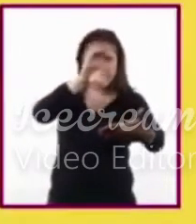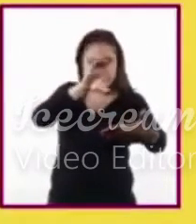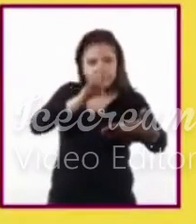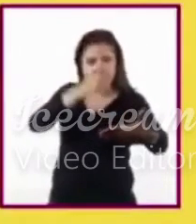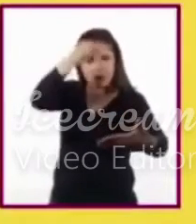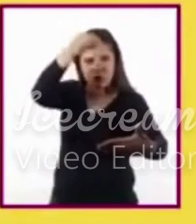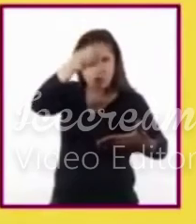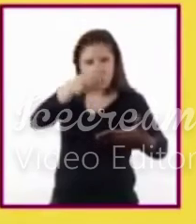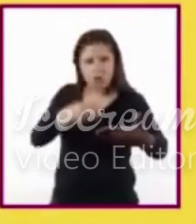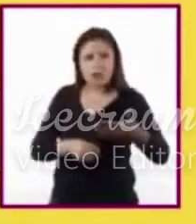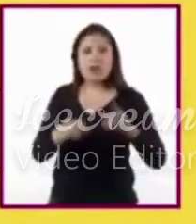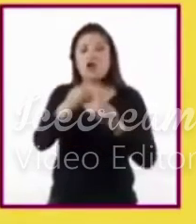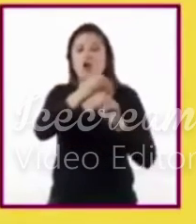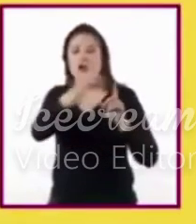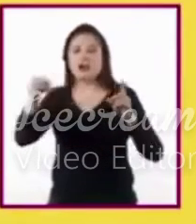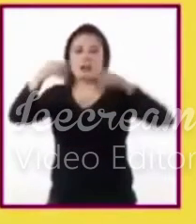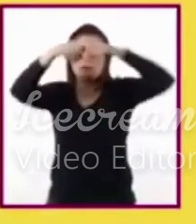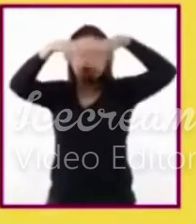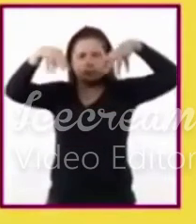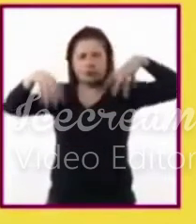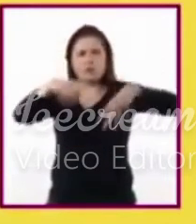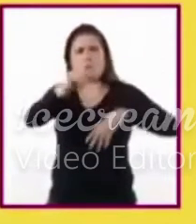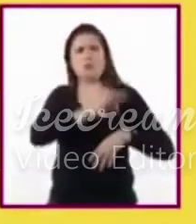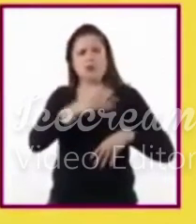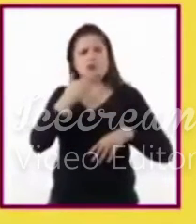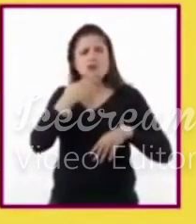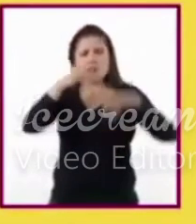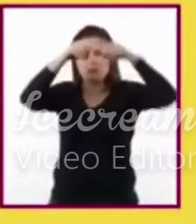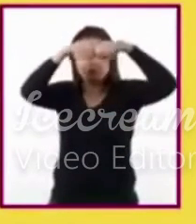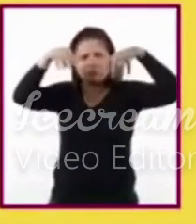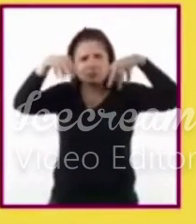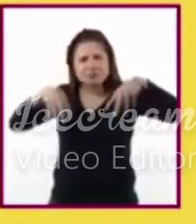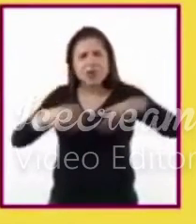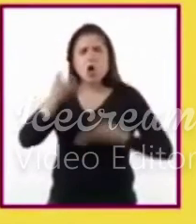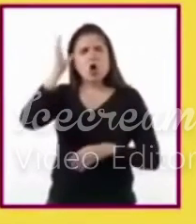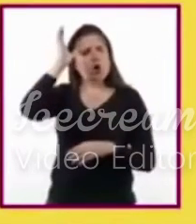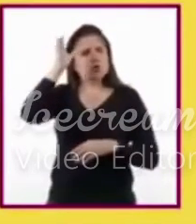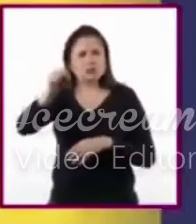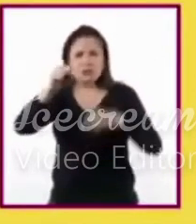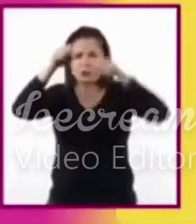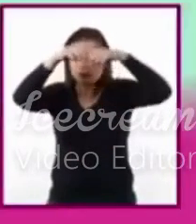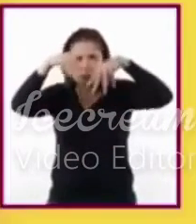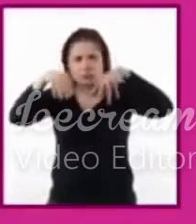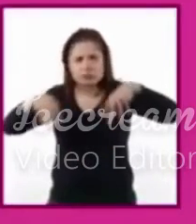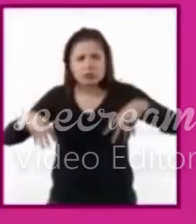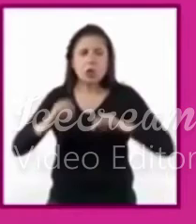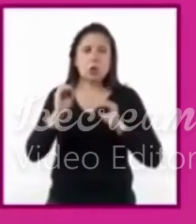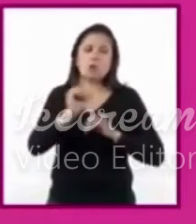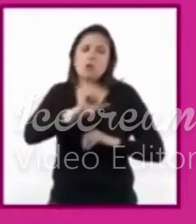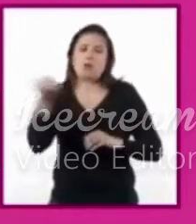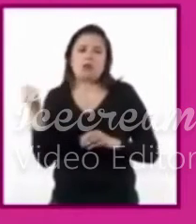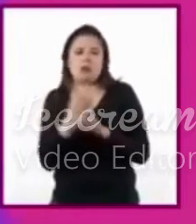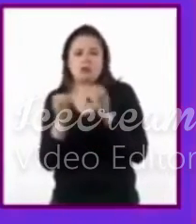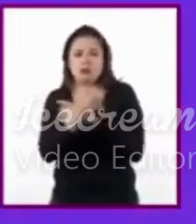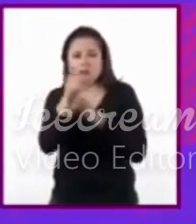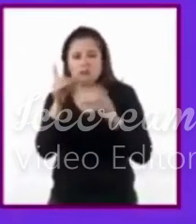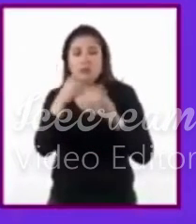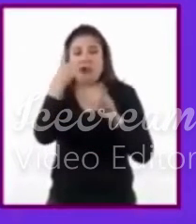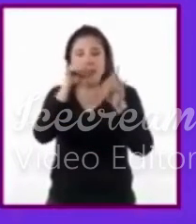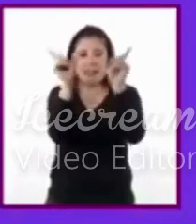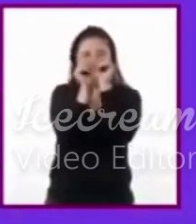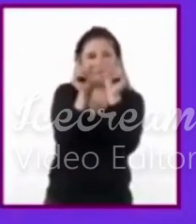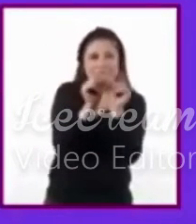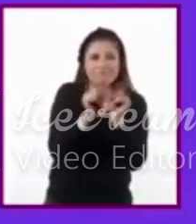Organizadores gráficos como cuadros sinópticos, mapas conceptuales u otros. Para unir las ideas